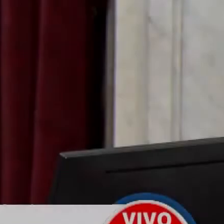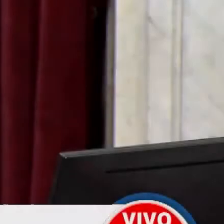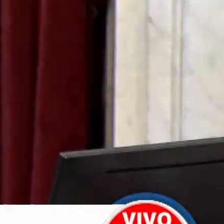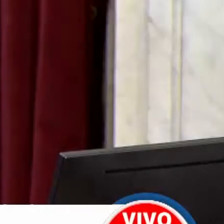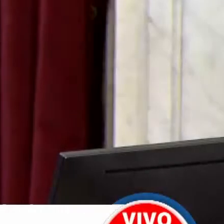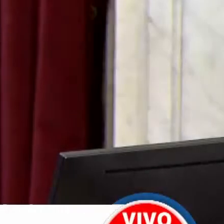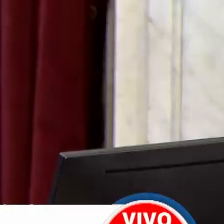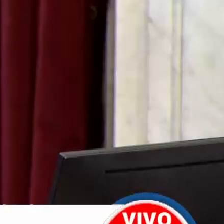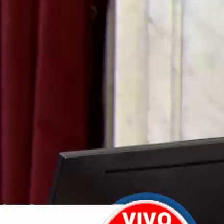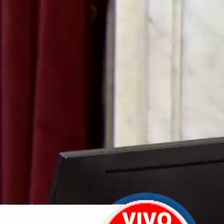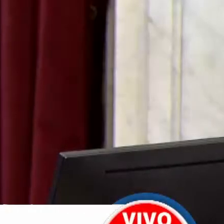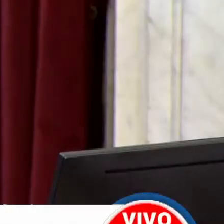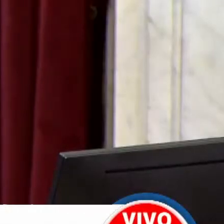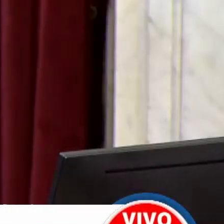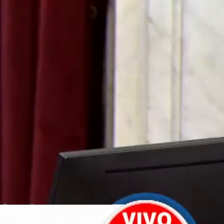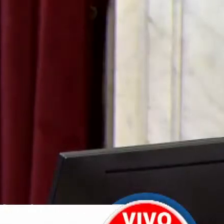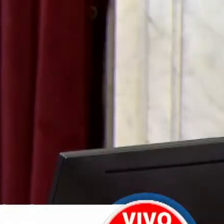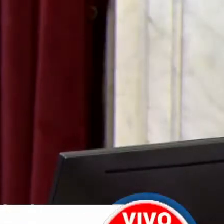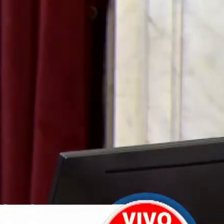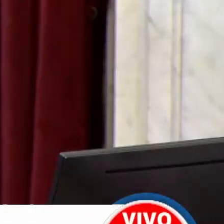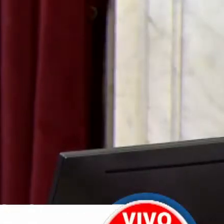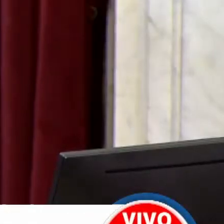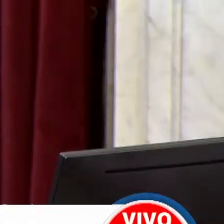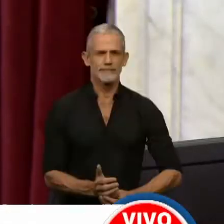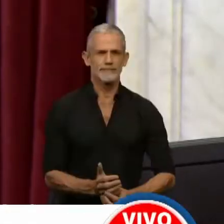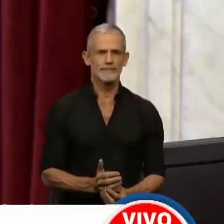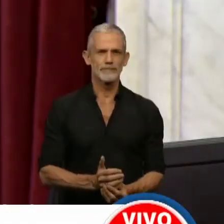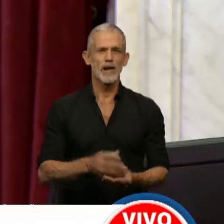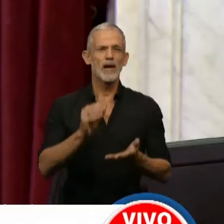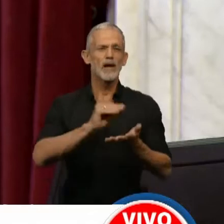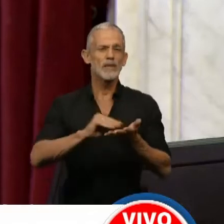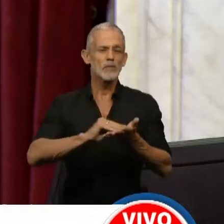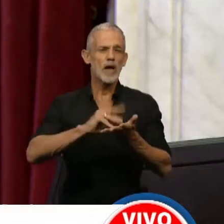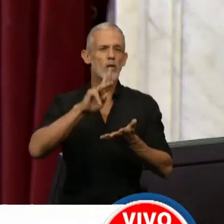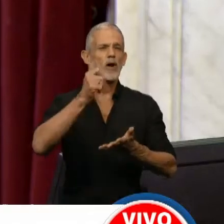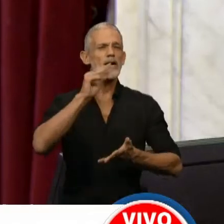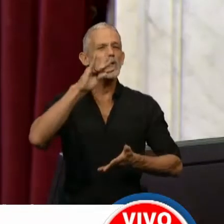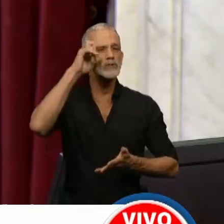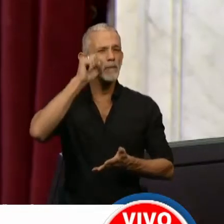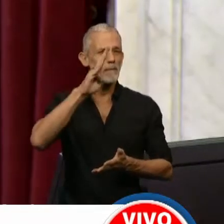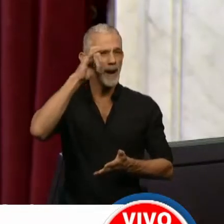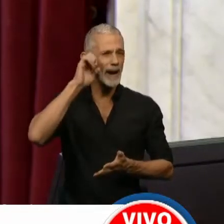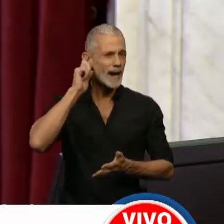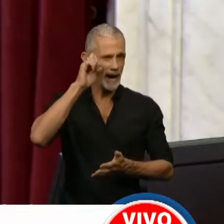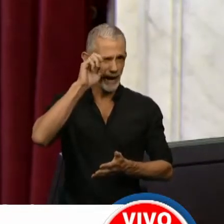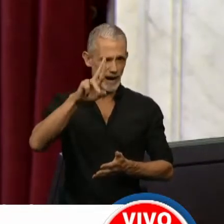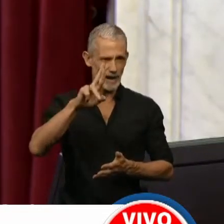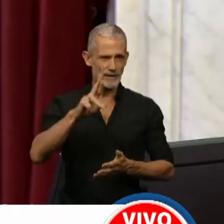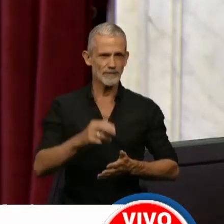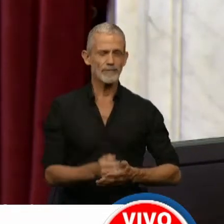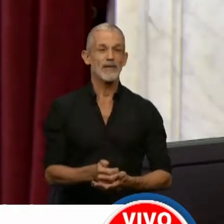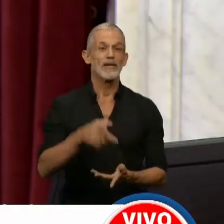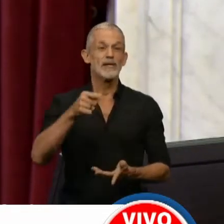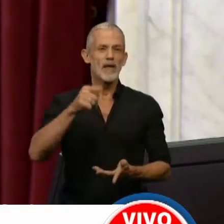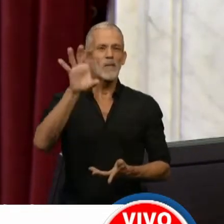Como orador individual, continuamos el diputado Ariel Rauschenberger, Frente de Todos, provincia de